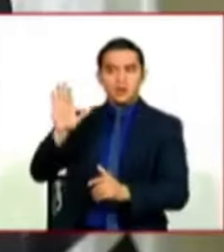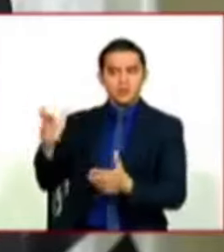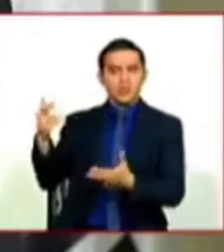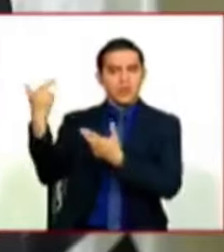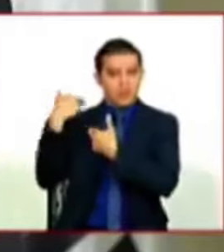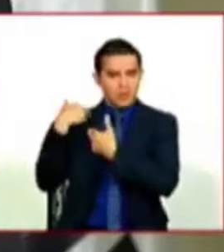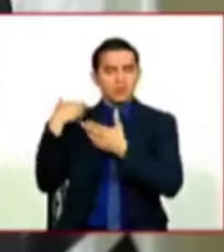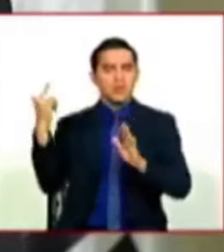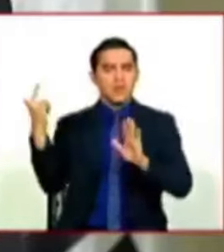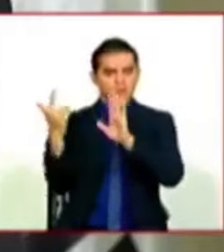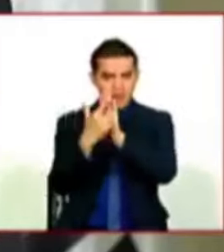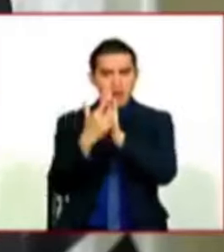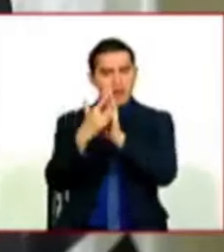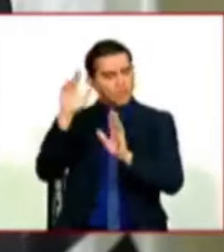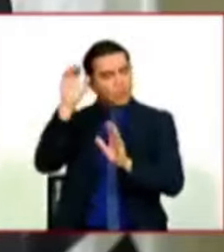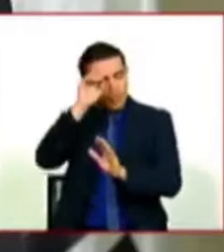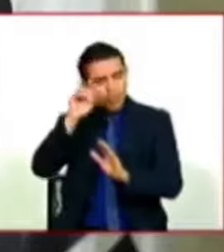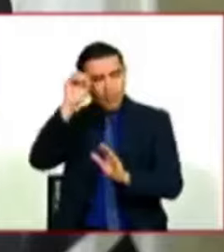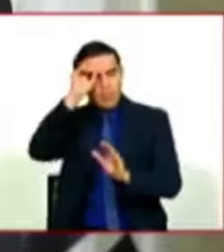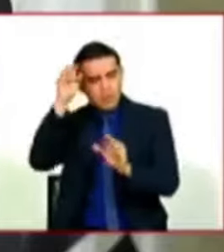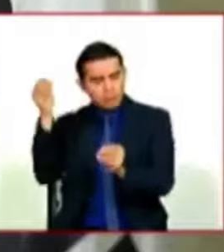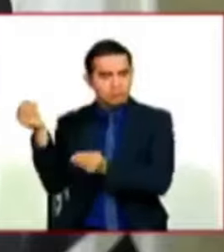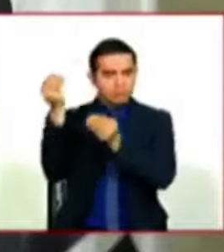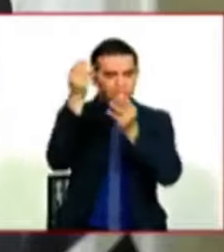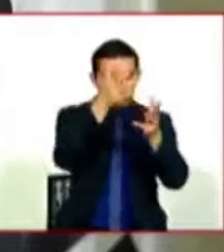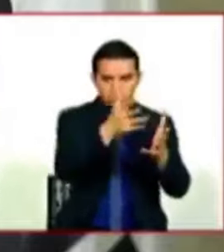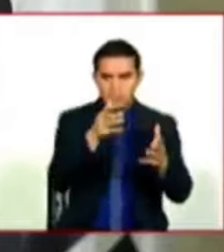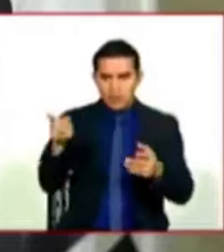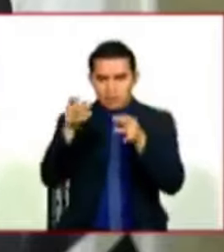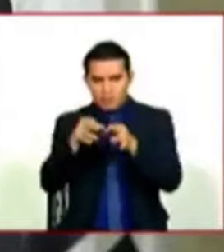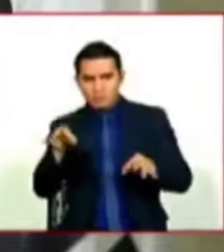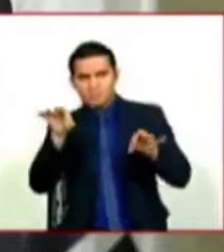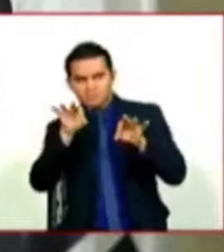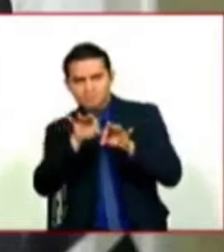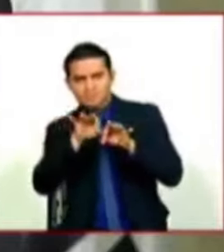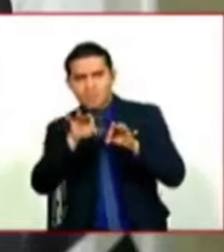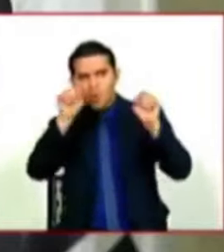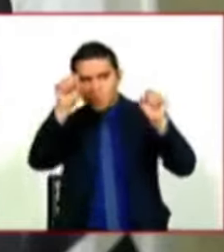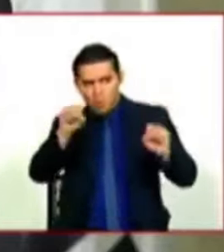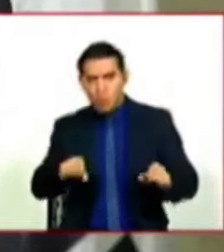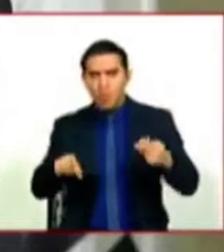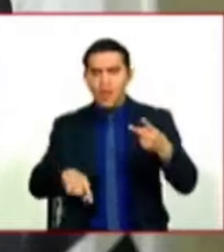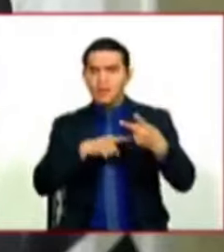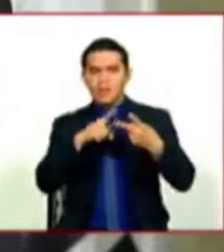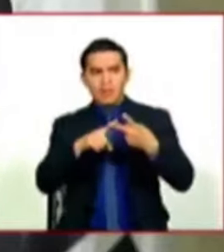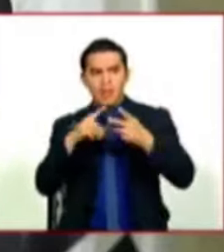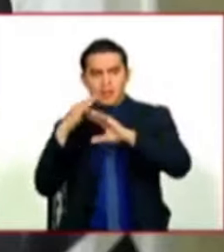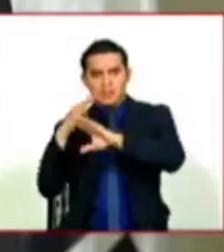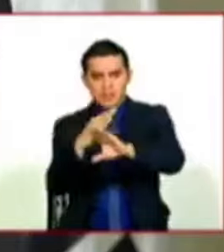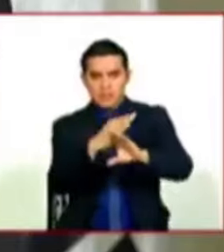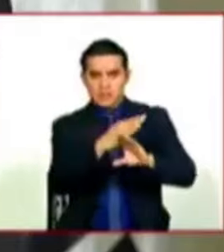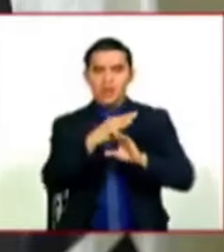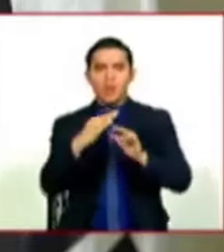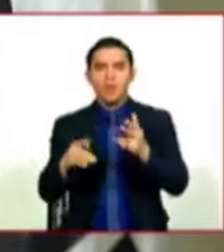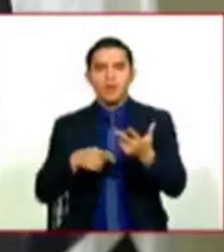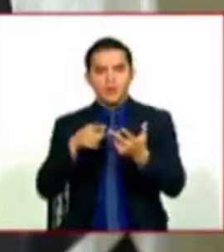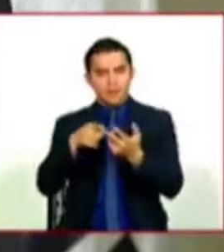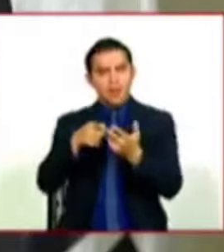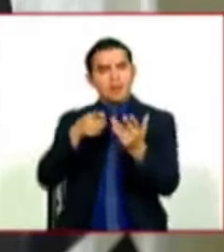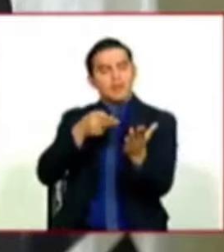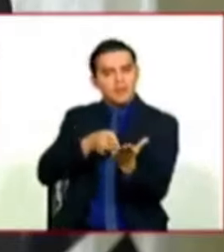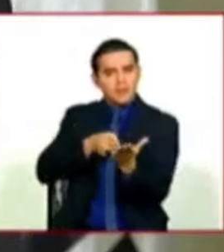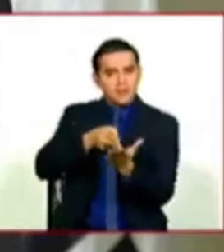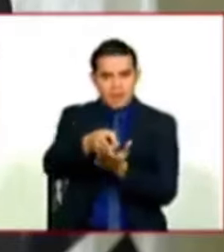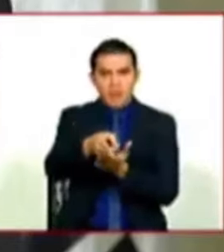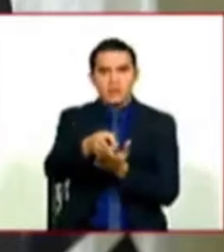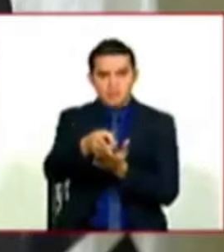al respecto, valorando viabilidad, seguridad y transparencia de la aplicación de